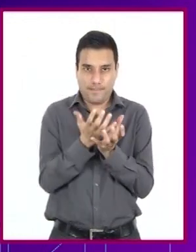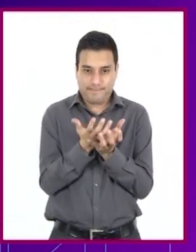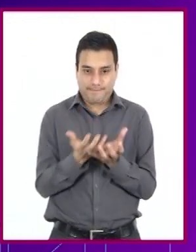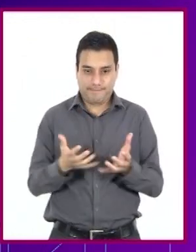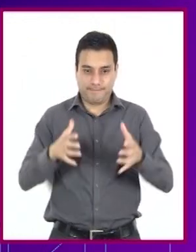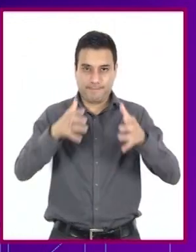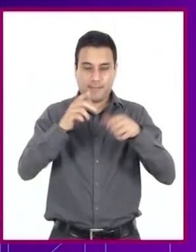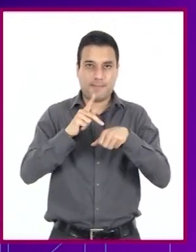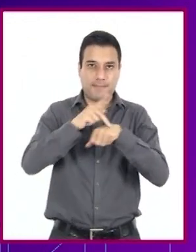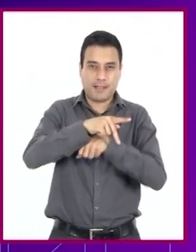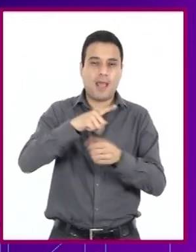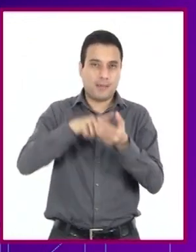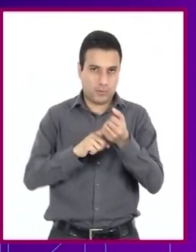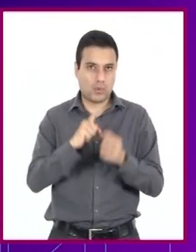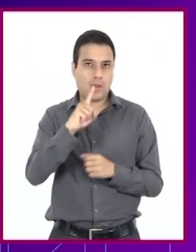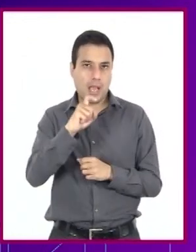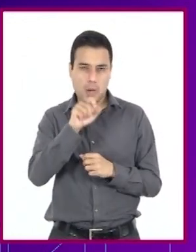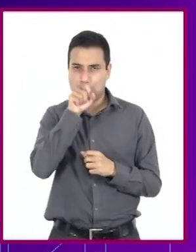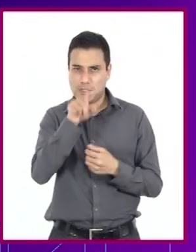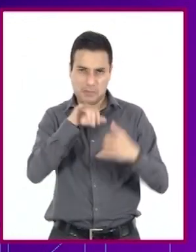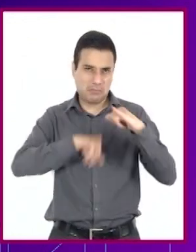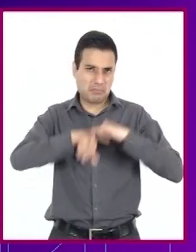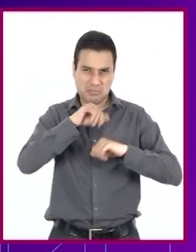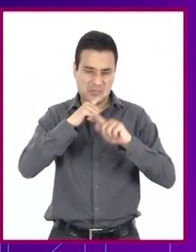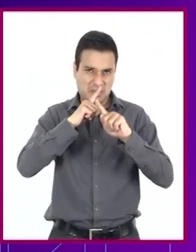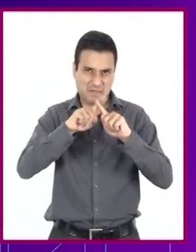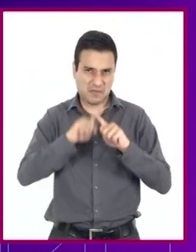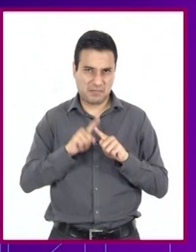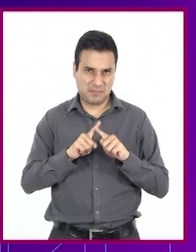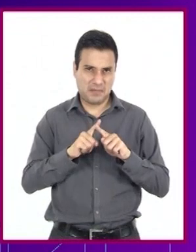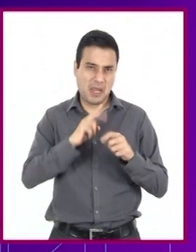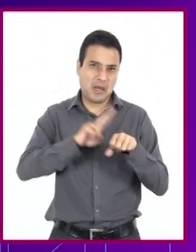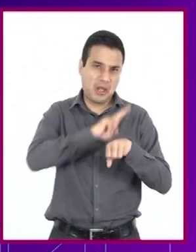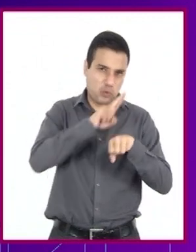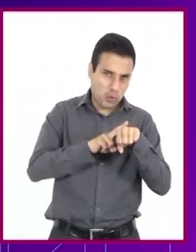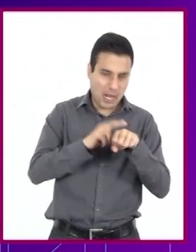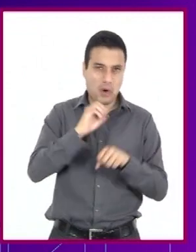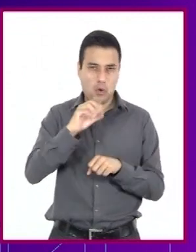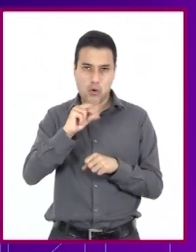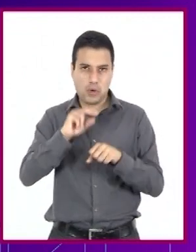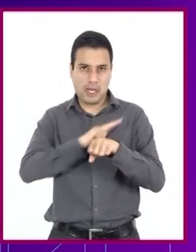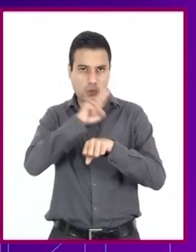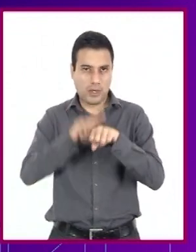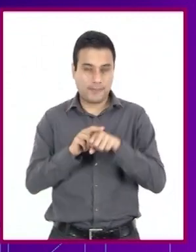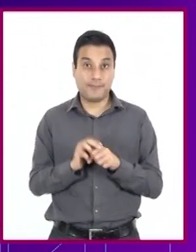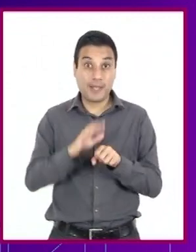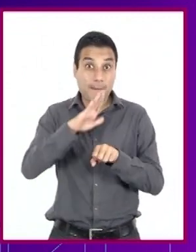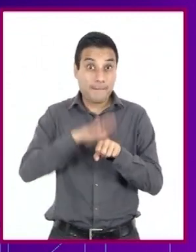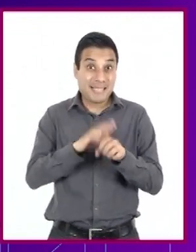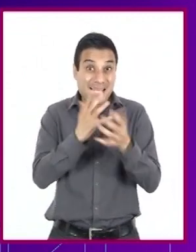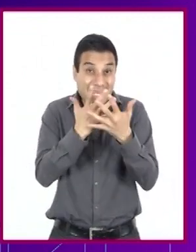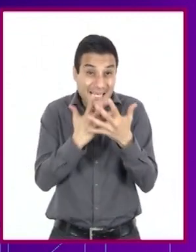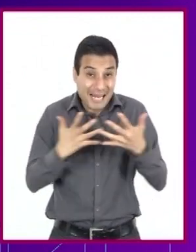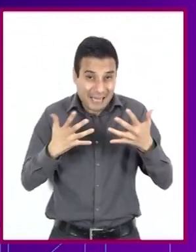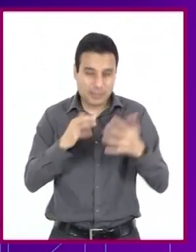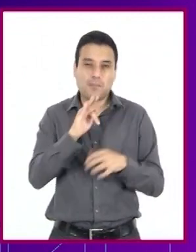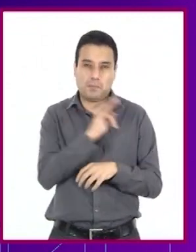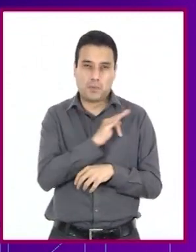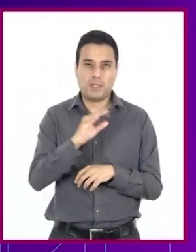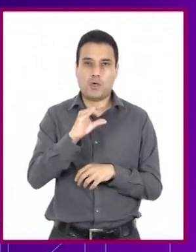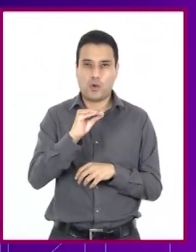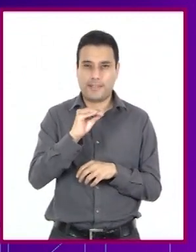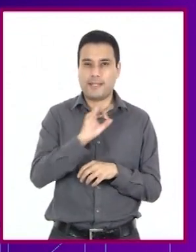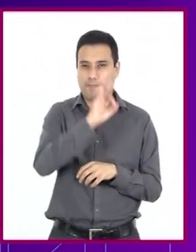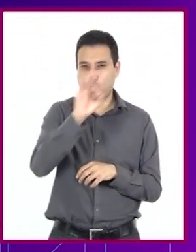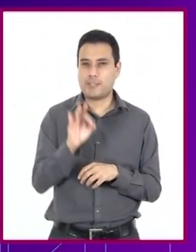agua y una gran variedad de sustancias orgánicas e inorgánicas. Es el más grande y puede ocupar hasta el 90% del